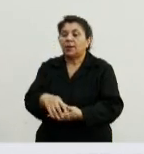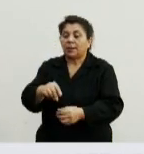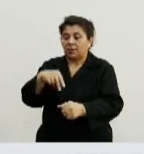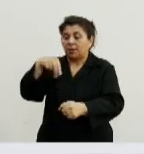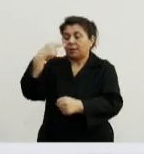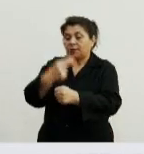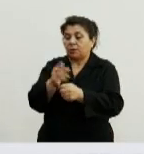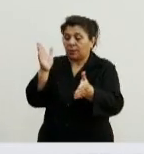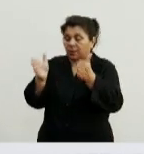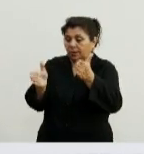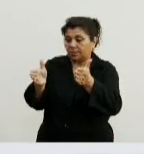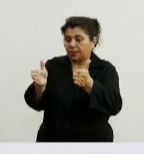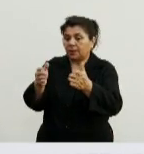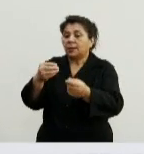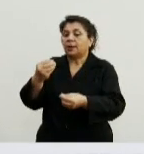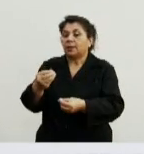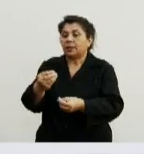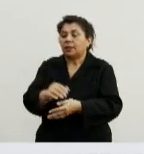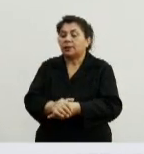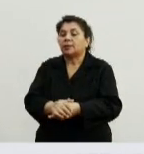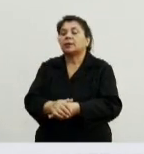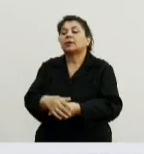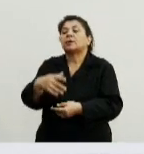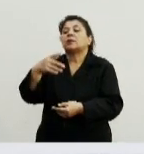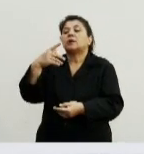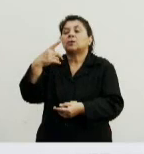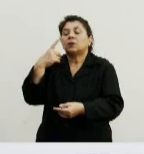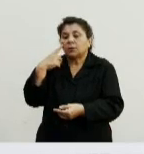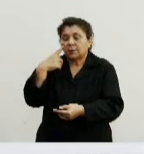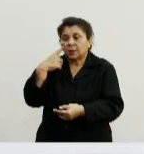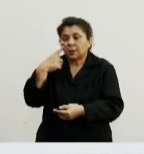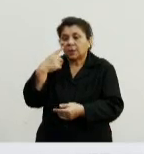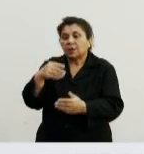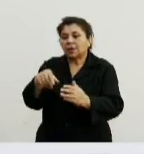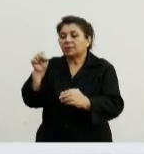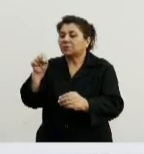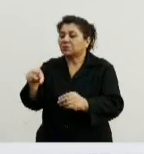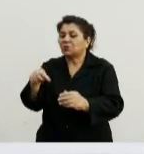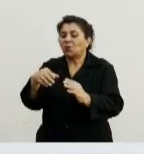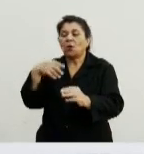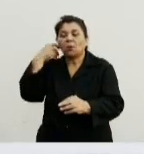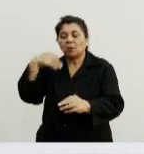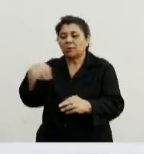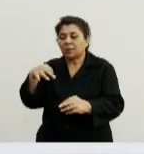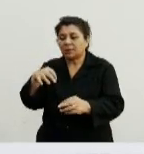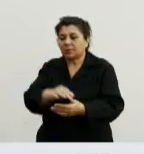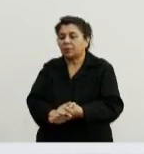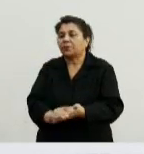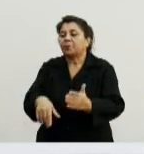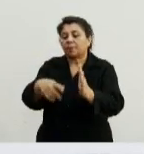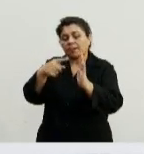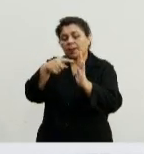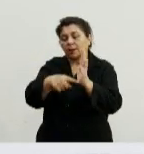en donde ya la población está en conocimiento de cuáles son las medidas que deben de tomar para prevenir